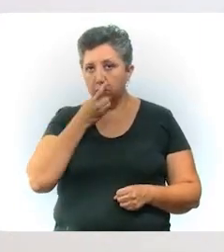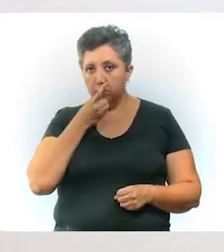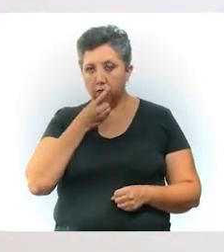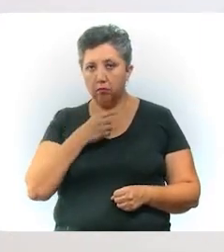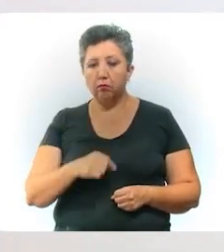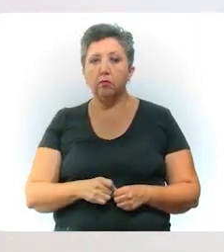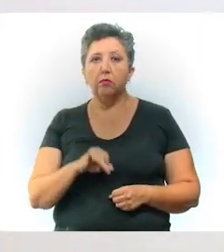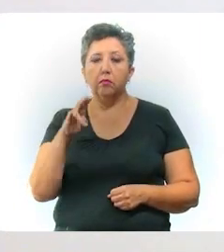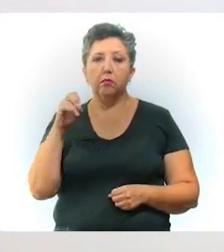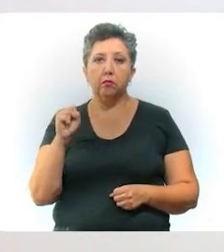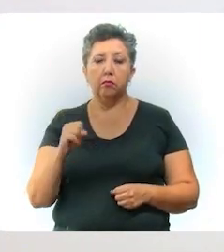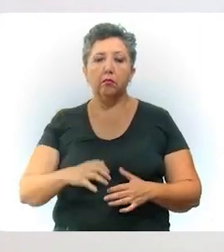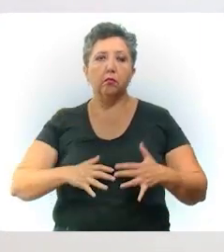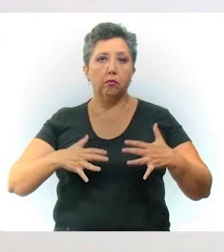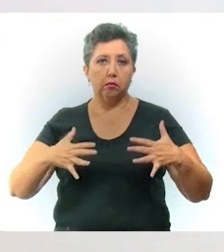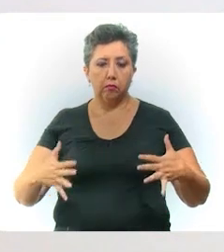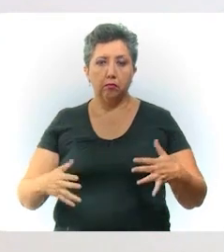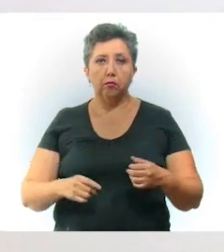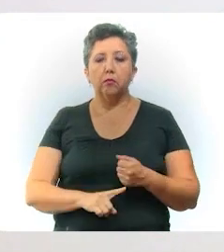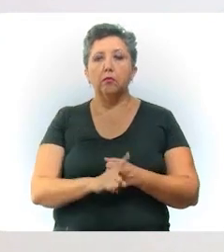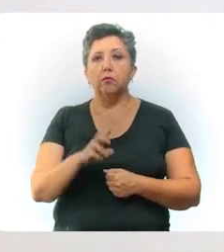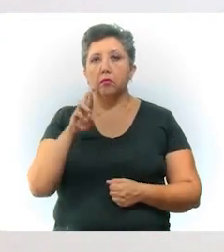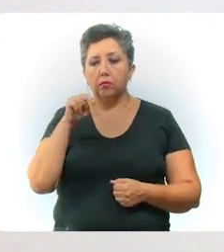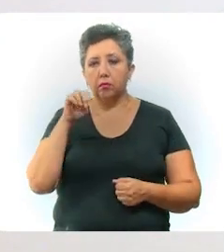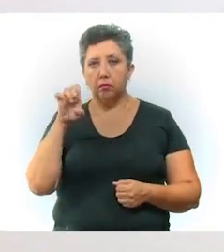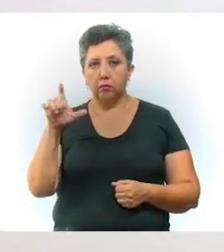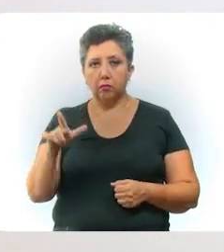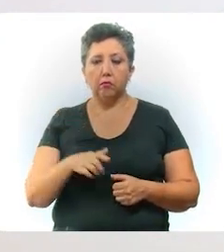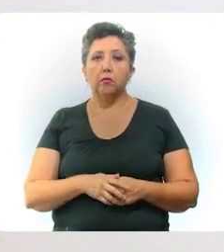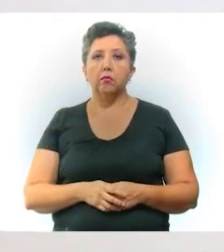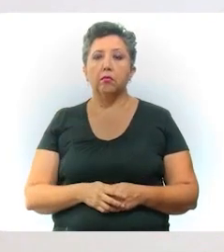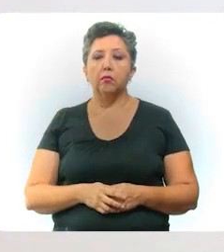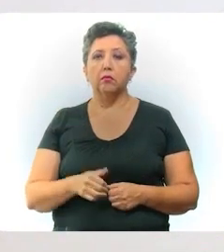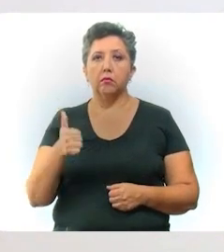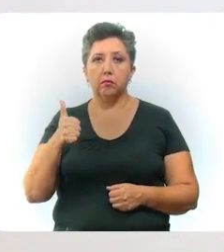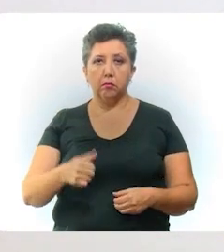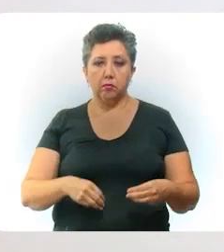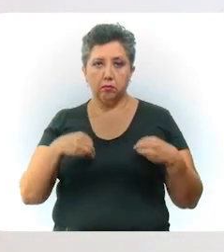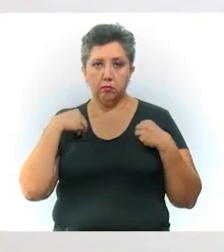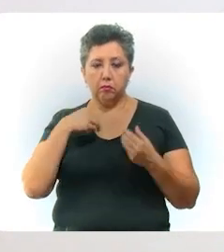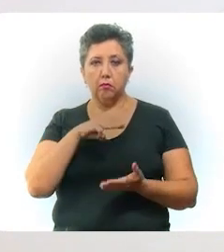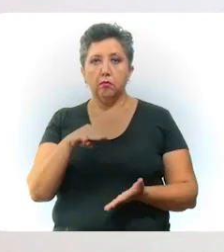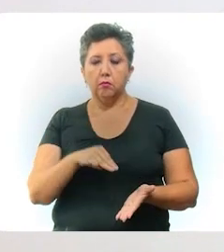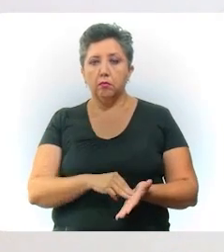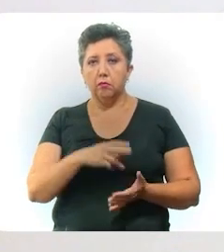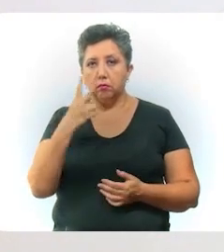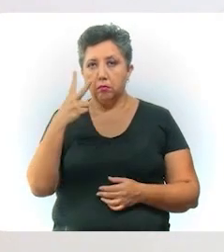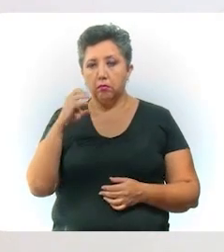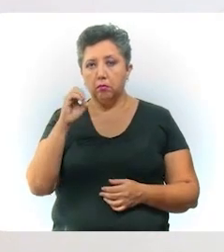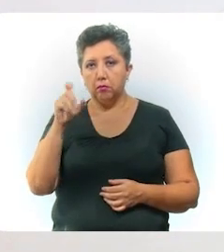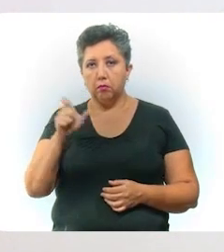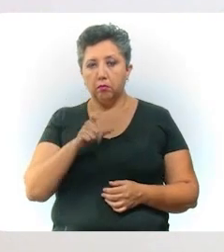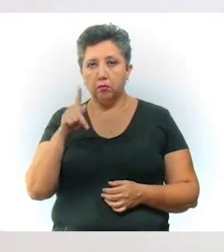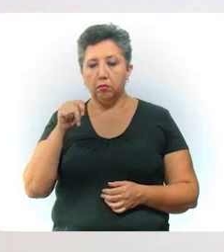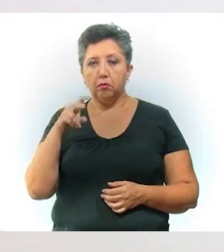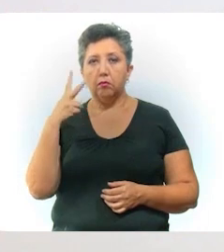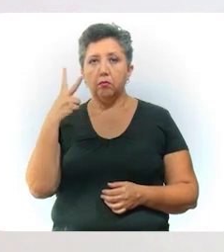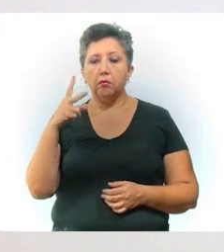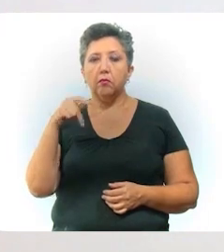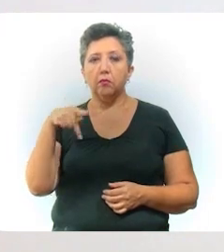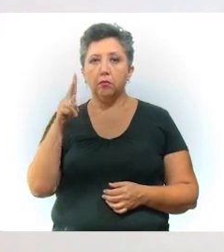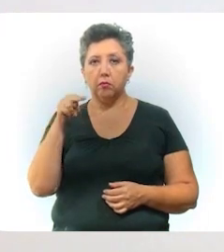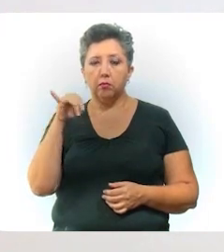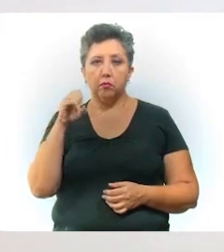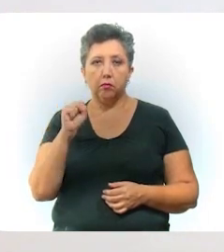diabetes, inmunosupresión, obesidad e insuficiencia renal crónica. 6 residían en Mérida, 2 en Oxcuxcap, 2 en